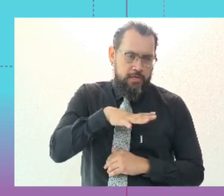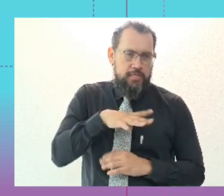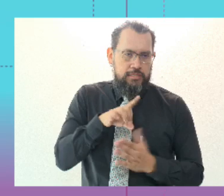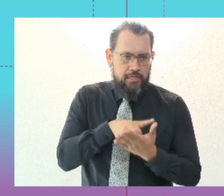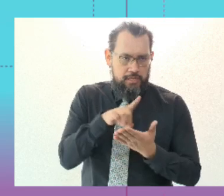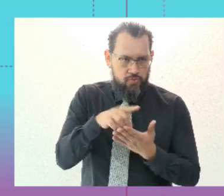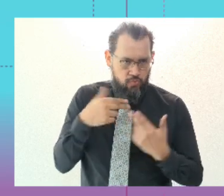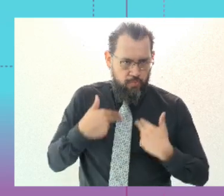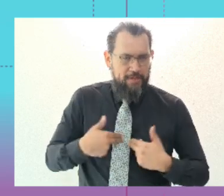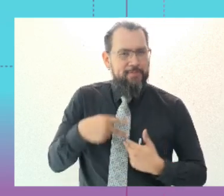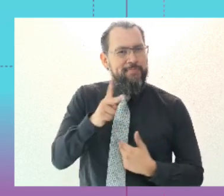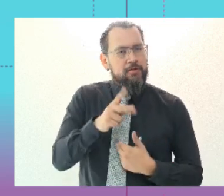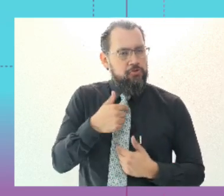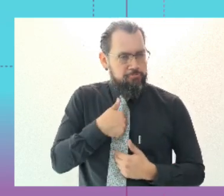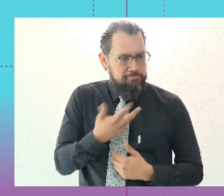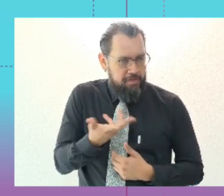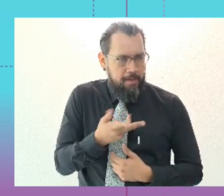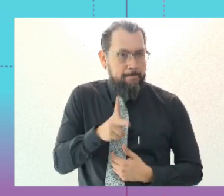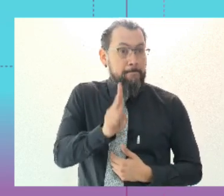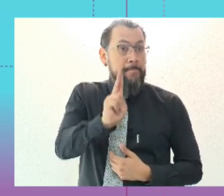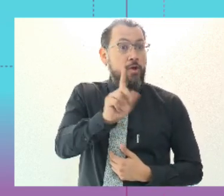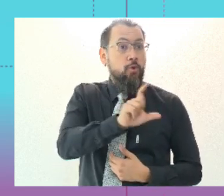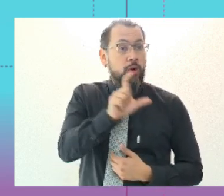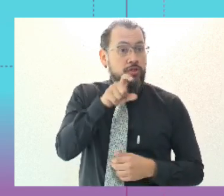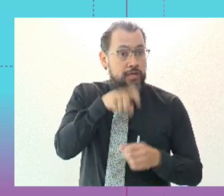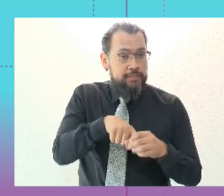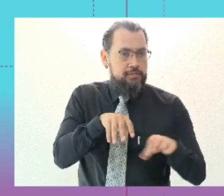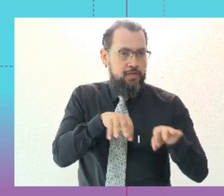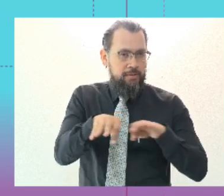los ejerzo. Pero en mi parte pública, no.